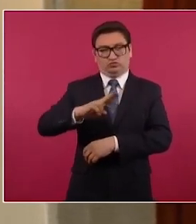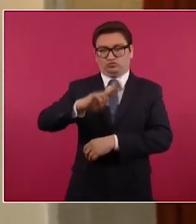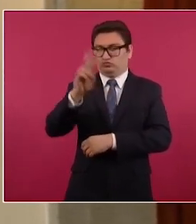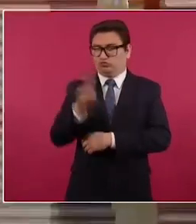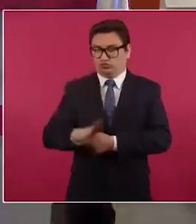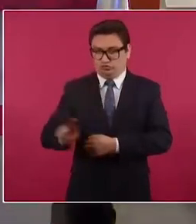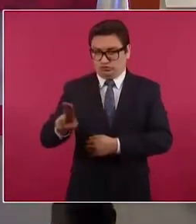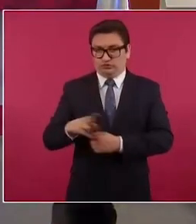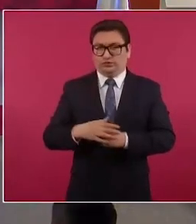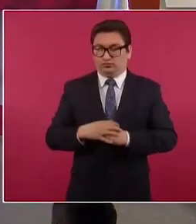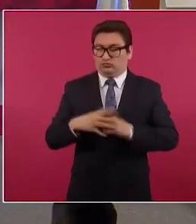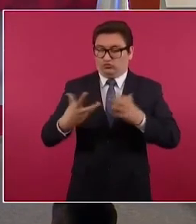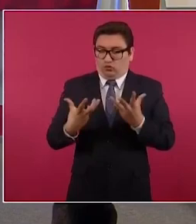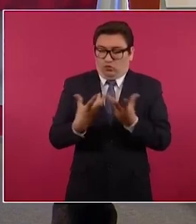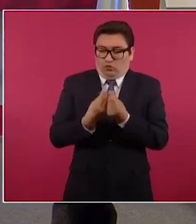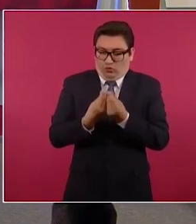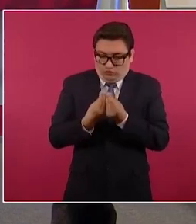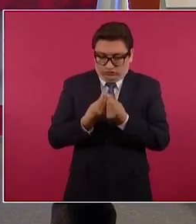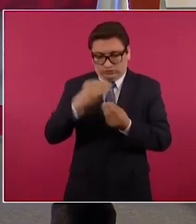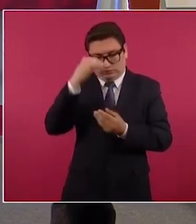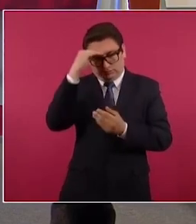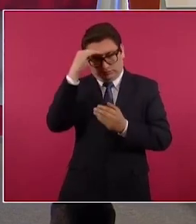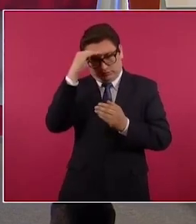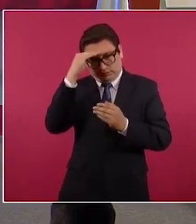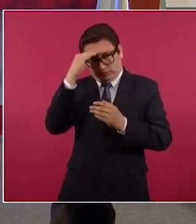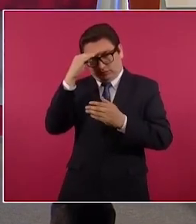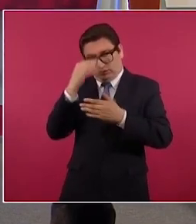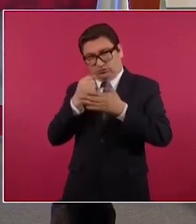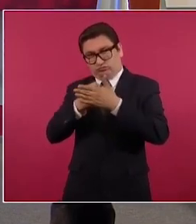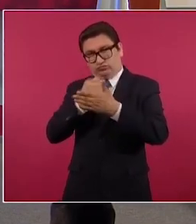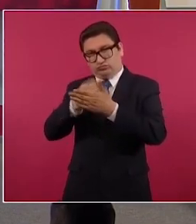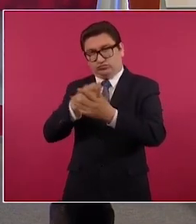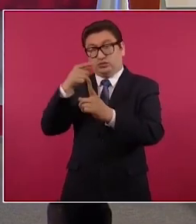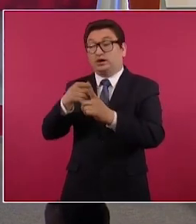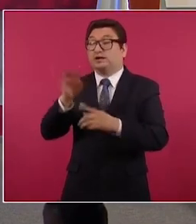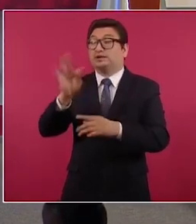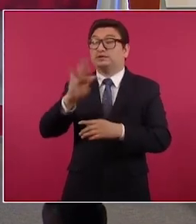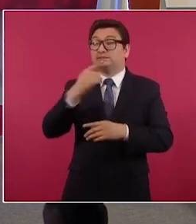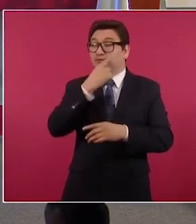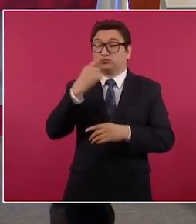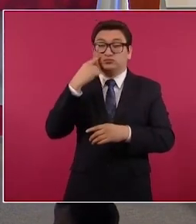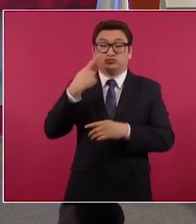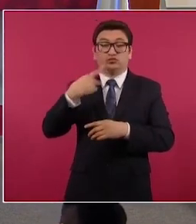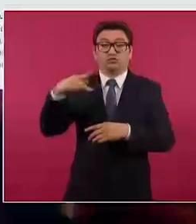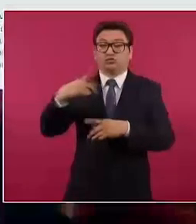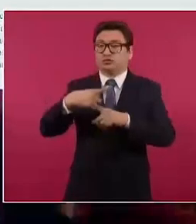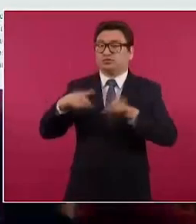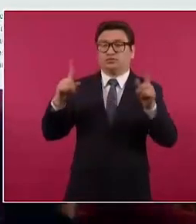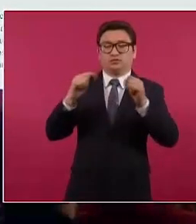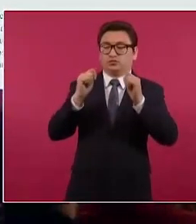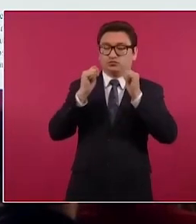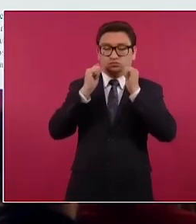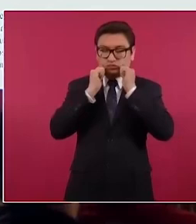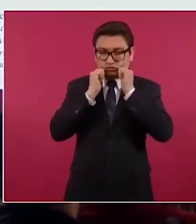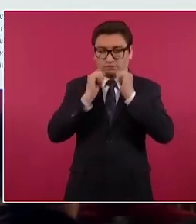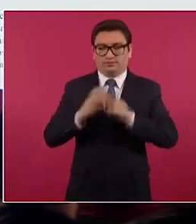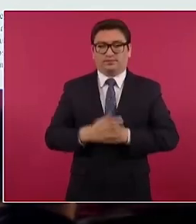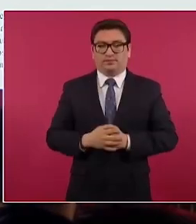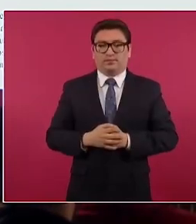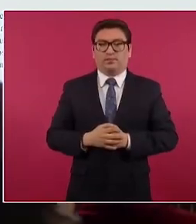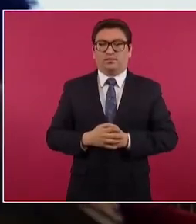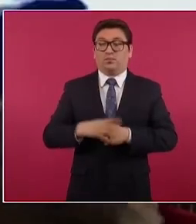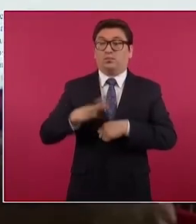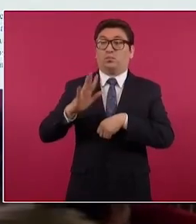lucha, aunque existan discrepancias. Porque no solo es un acto